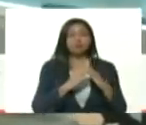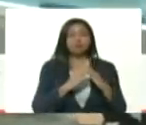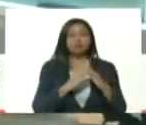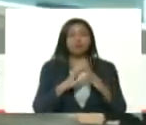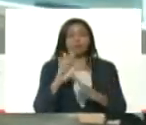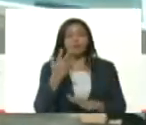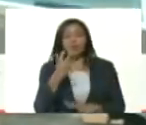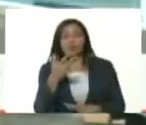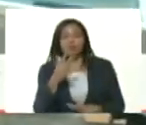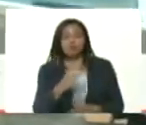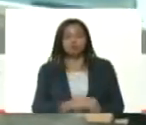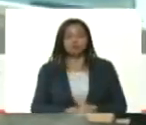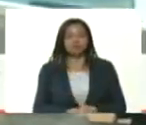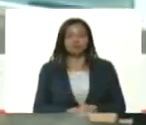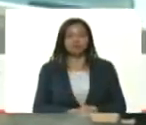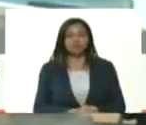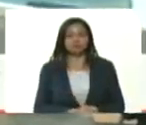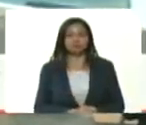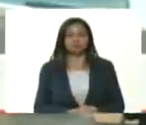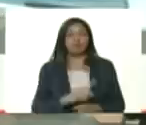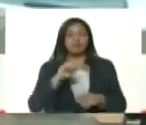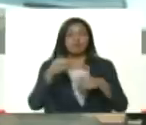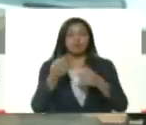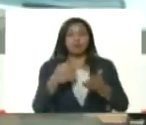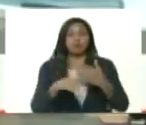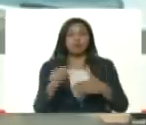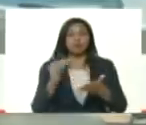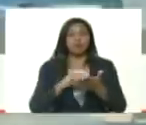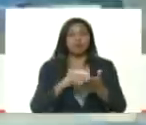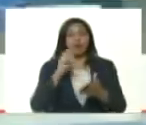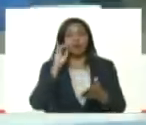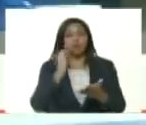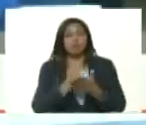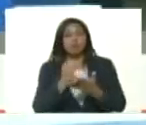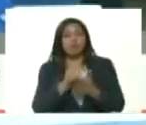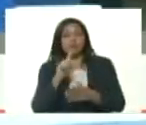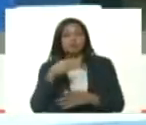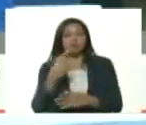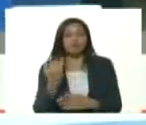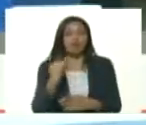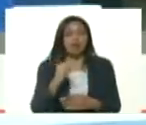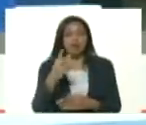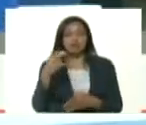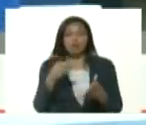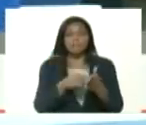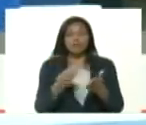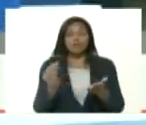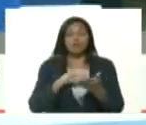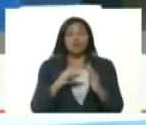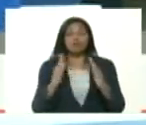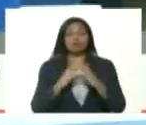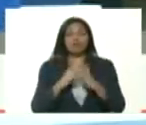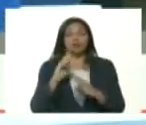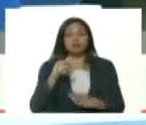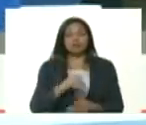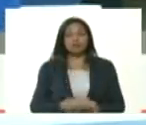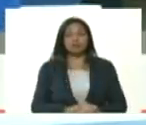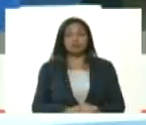relativa. Y después se le van a volver a hacer exámenes a todos estos 2.000 que vuelven a su casa.